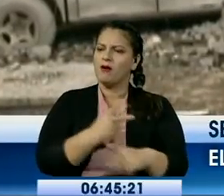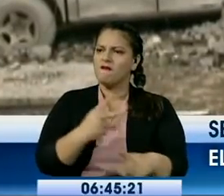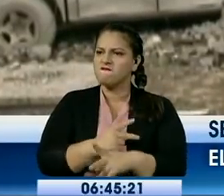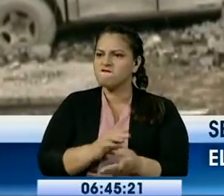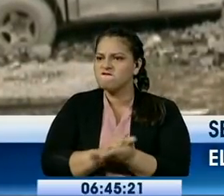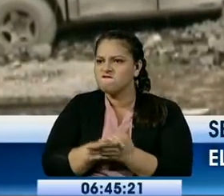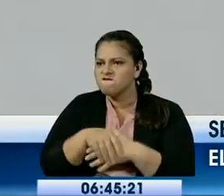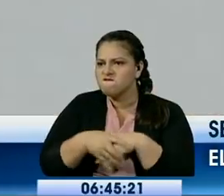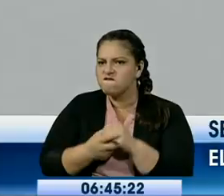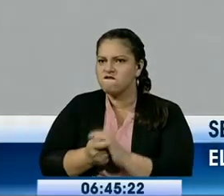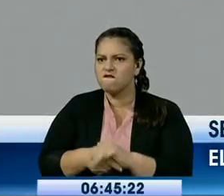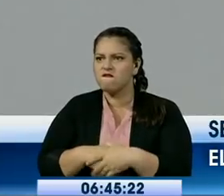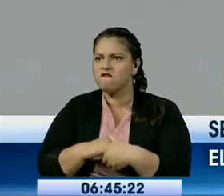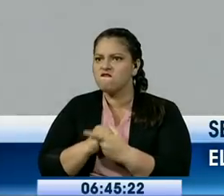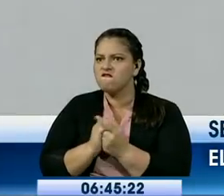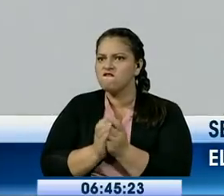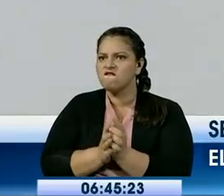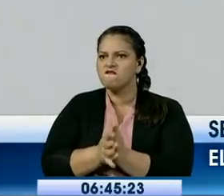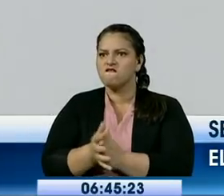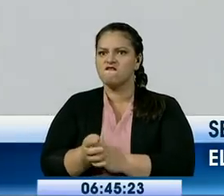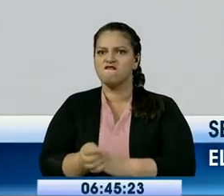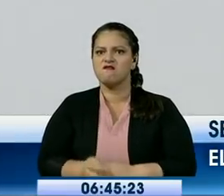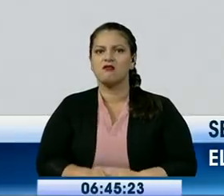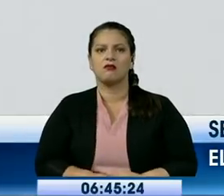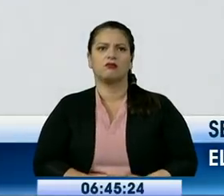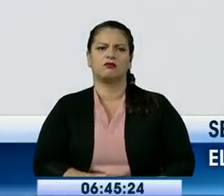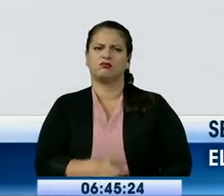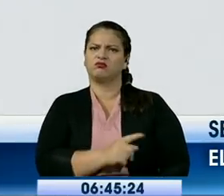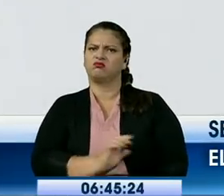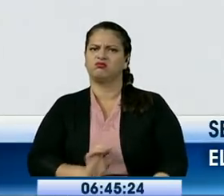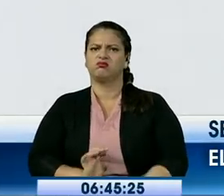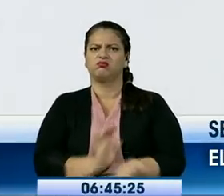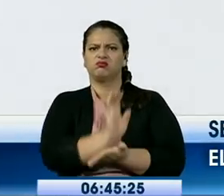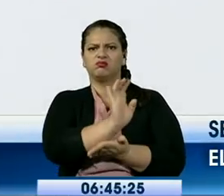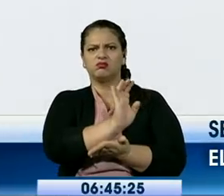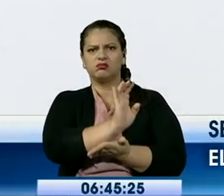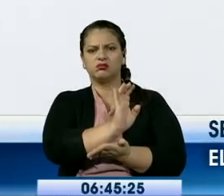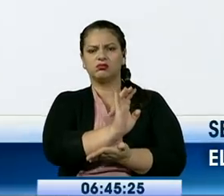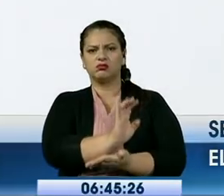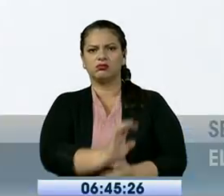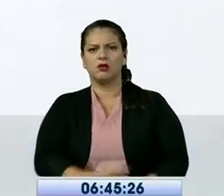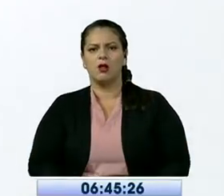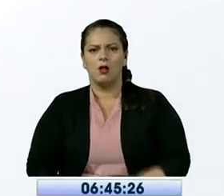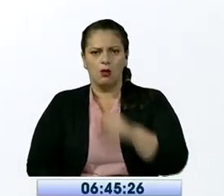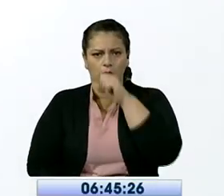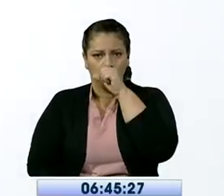país. Desde San Lorenzo, con cámara de Omar Flores, informó Iván Casamento.